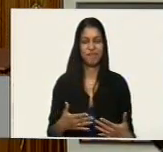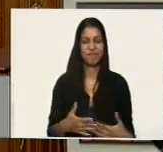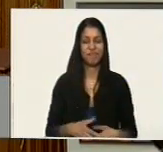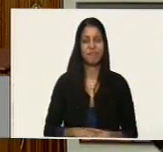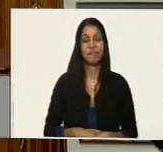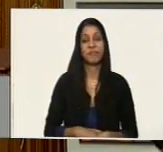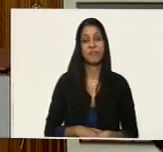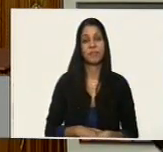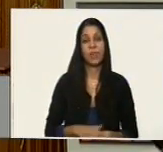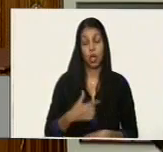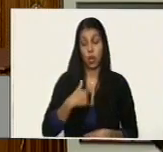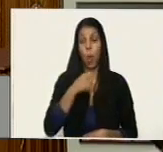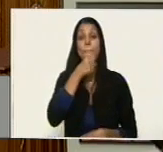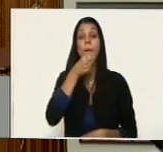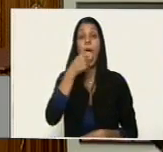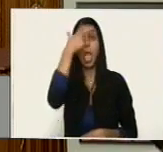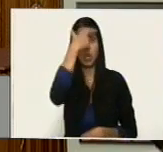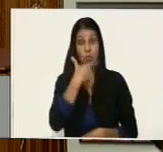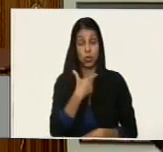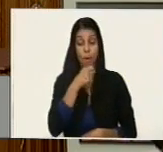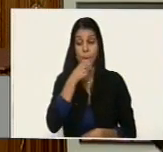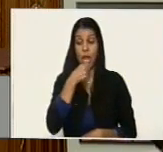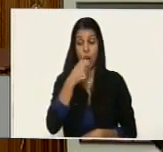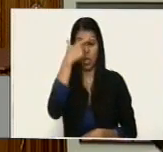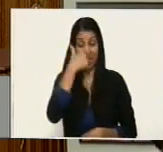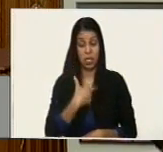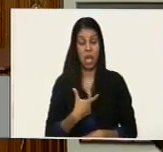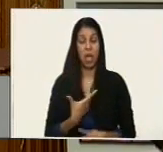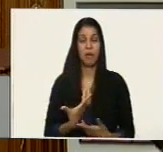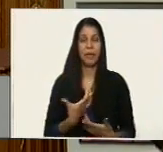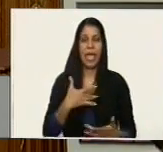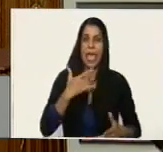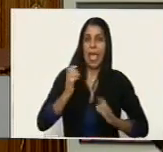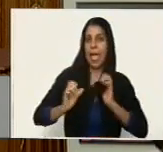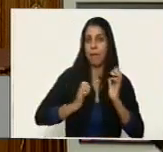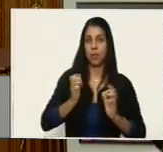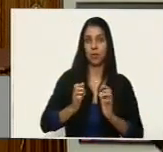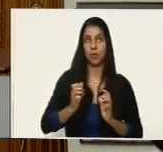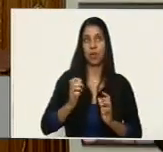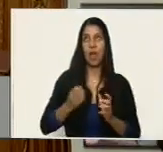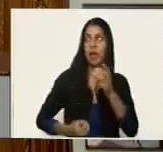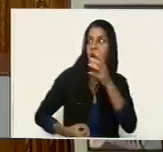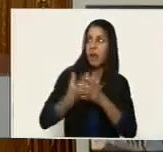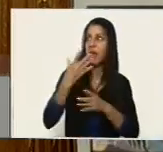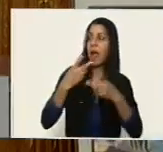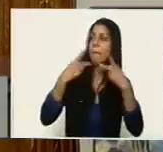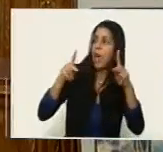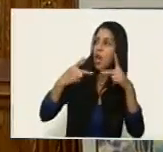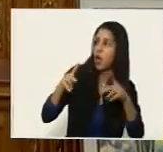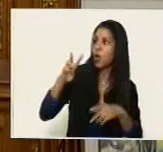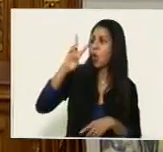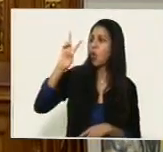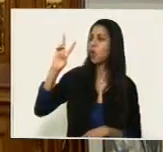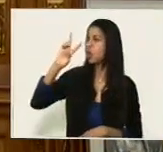Primero porque soy periodista, entonces estoy emocionado. Los 200 años del Correo del Orinoco no es cualquier cosa.